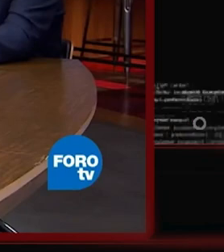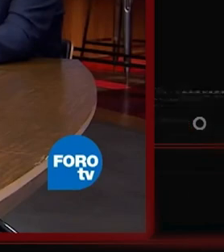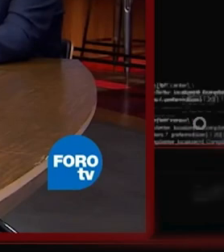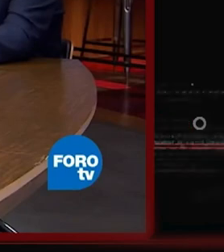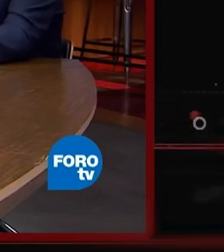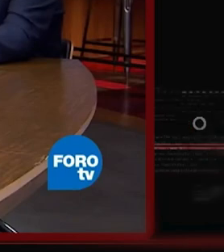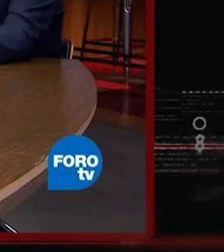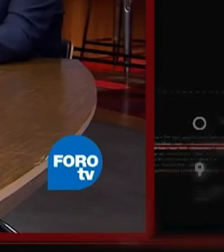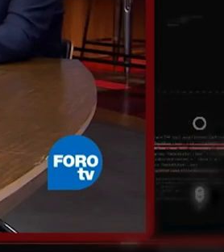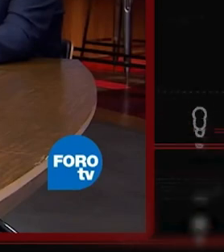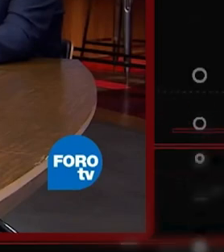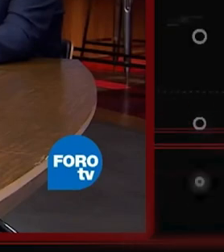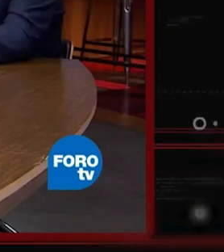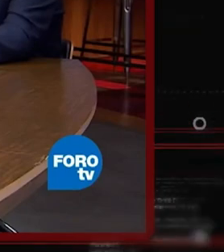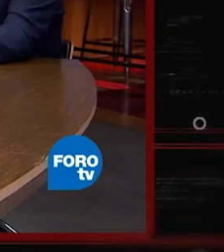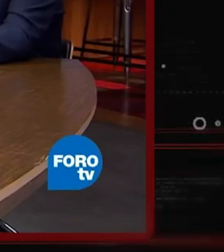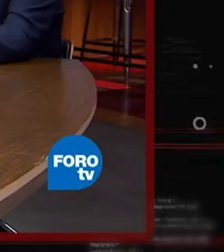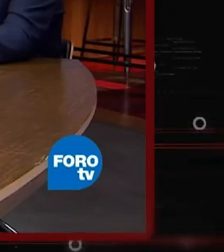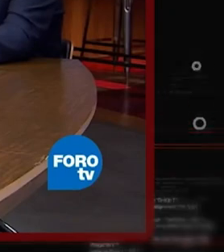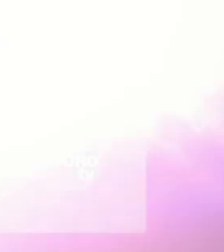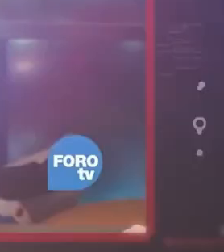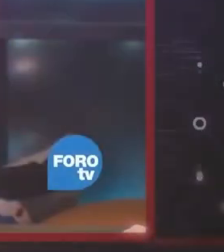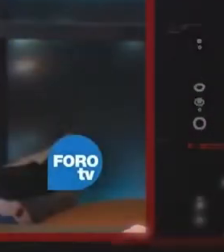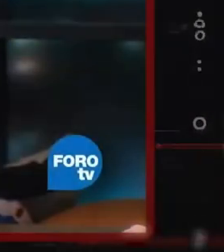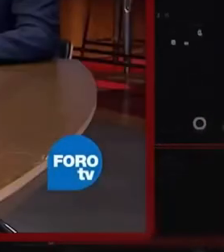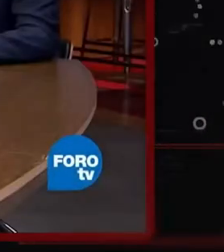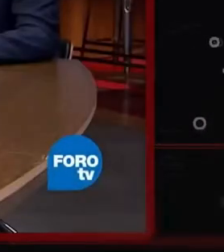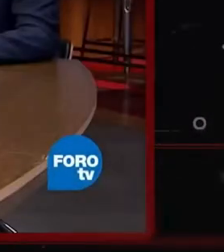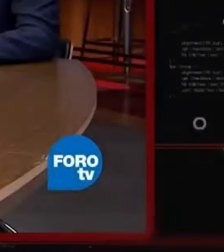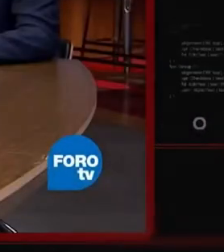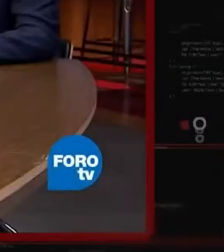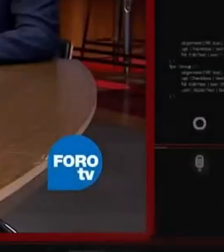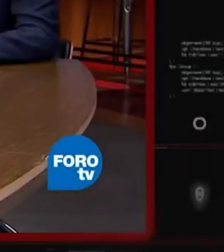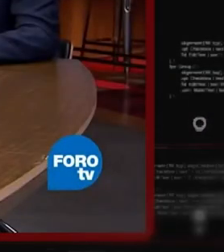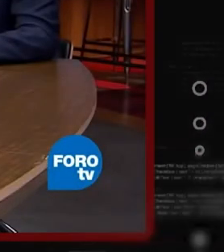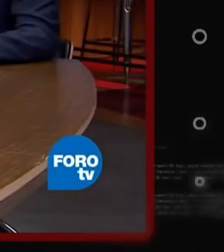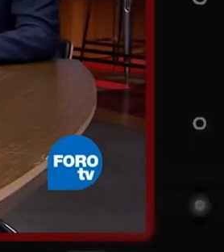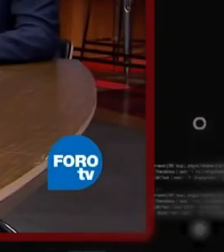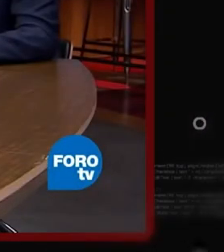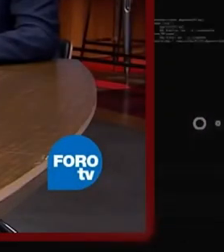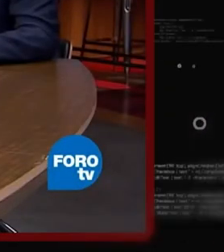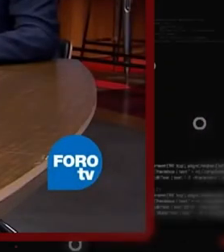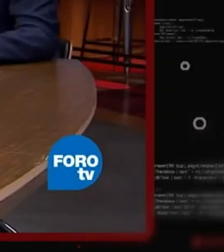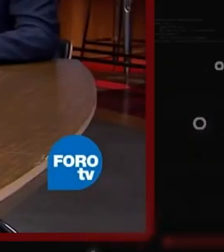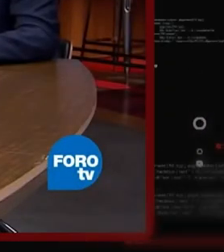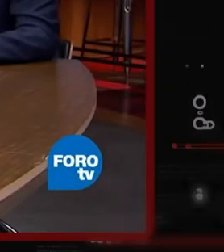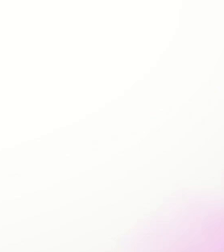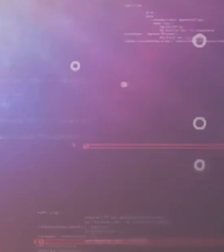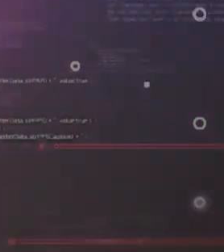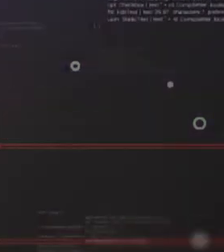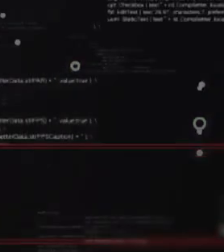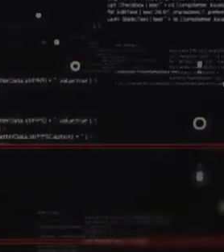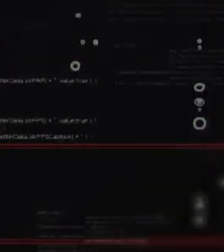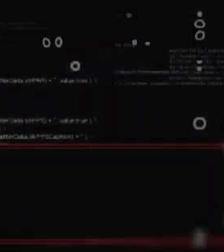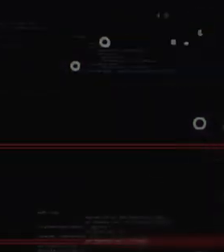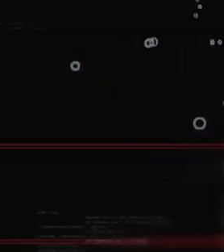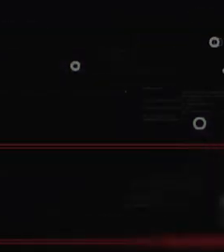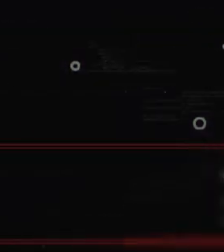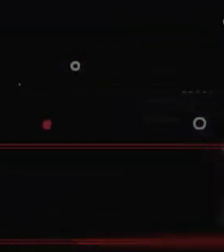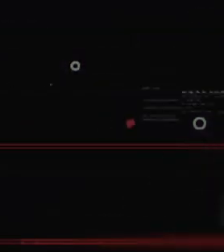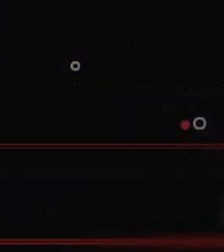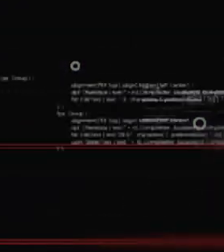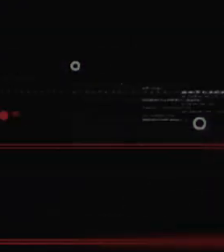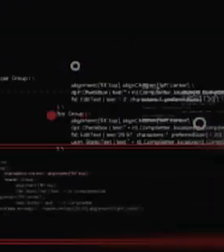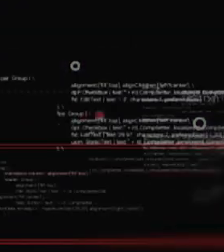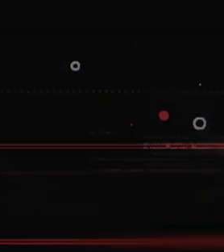25-27, dependiendo del mensaje que mande López Obrador también. Y se puede ir ahí hasta 27, podría ser 25-27. Desde que ganó Claudia